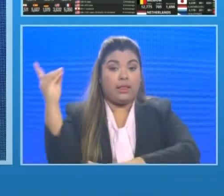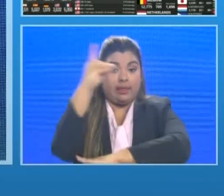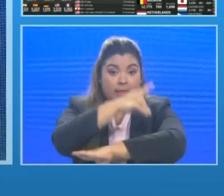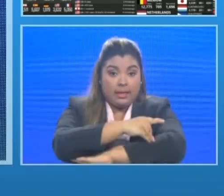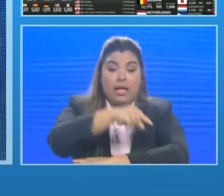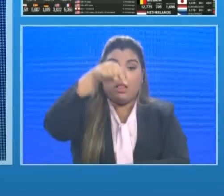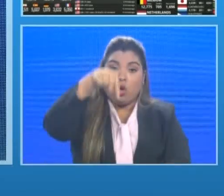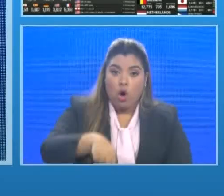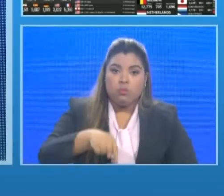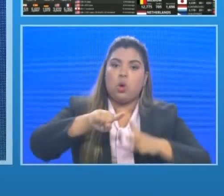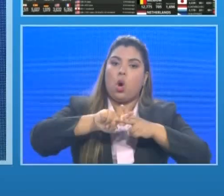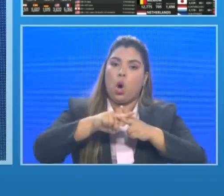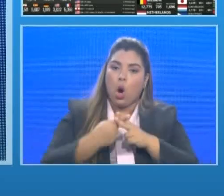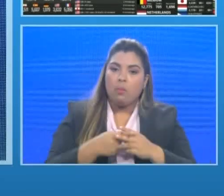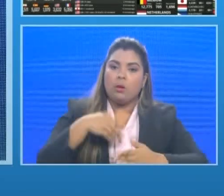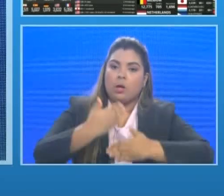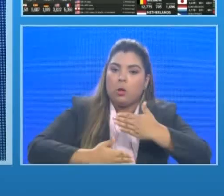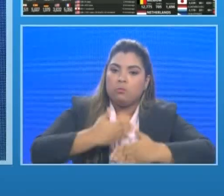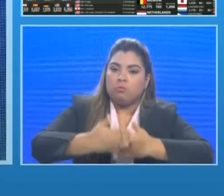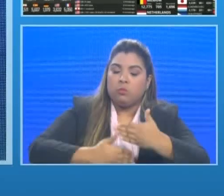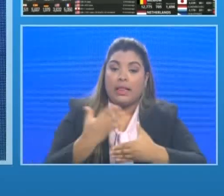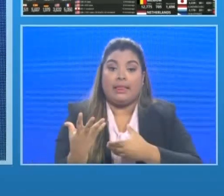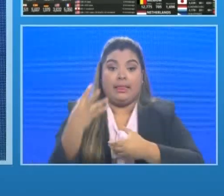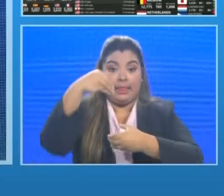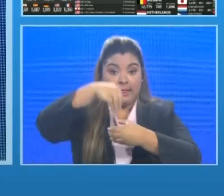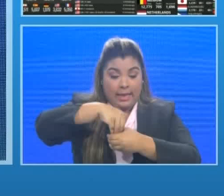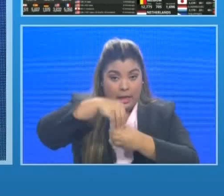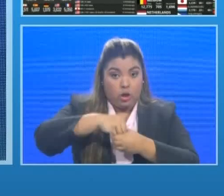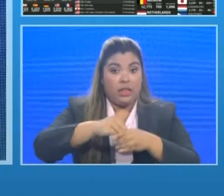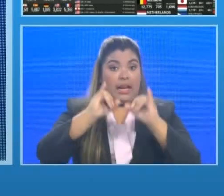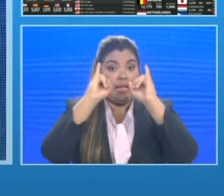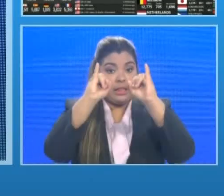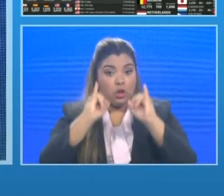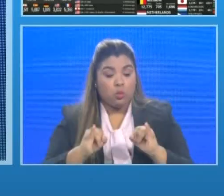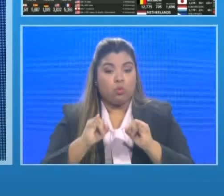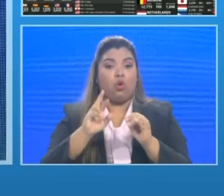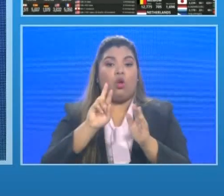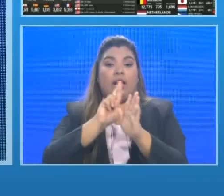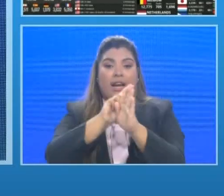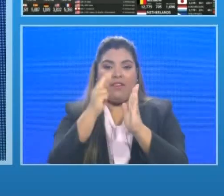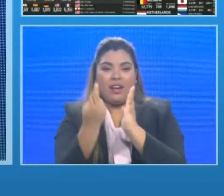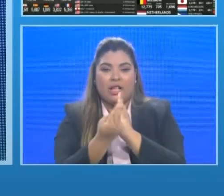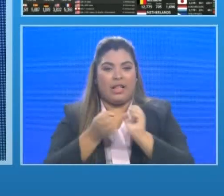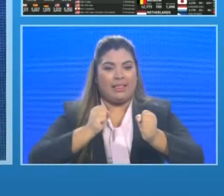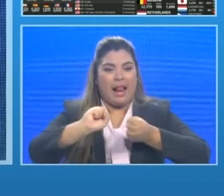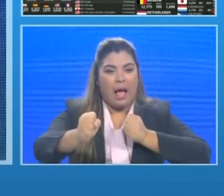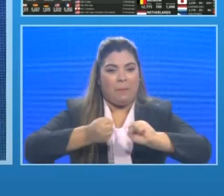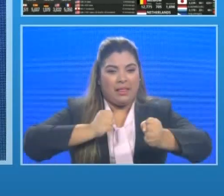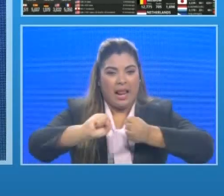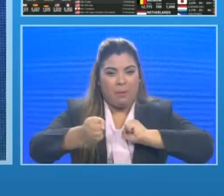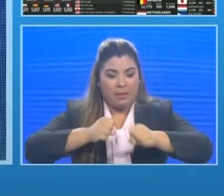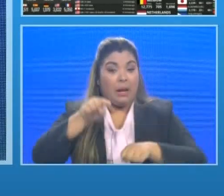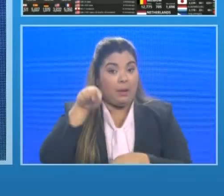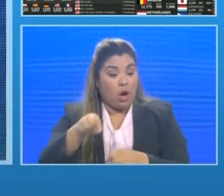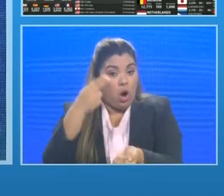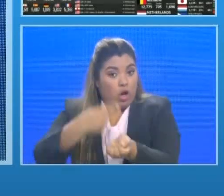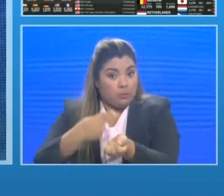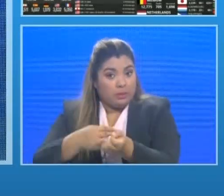en marcha dentro de las instalaciones del Instituto Nacional de Medicina Física y de